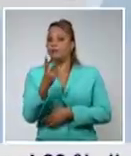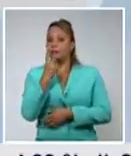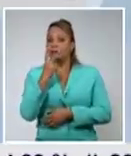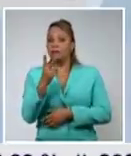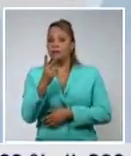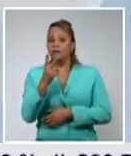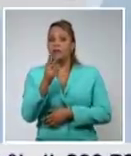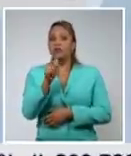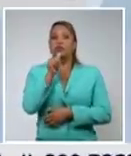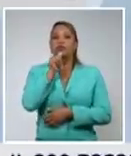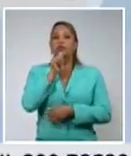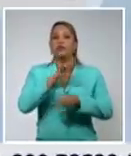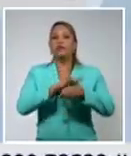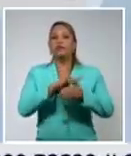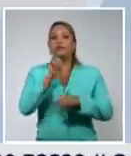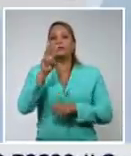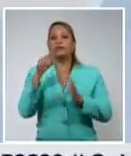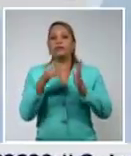sospechosos